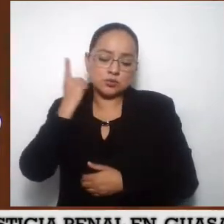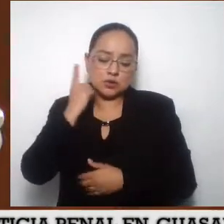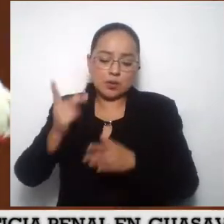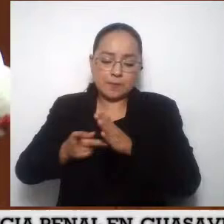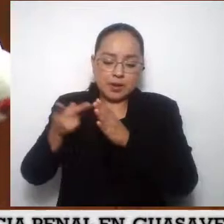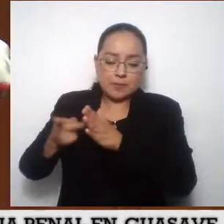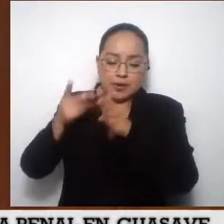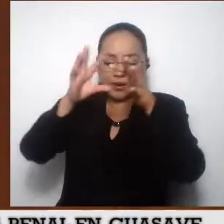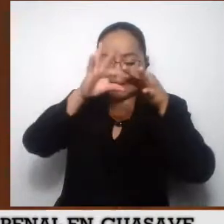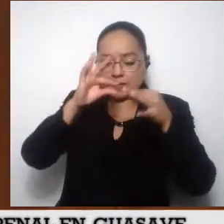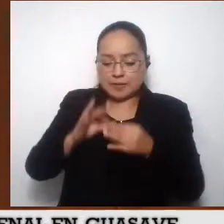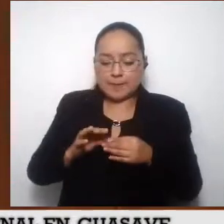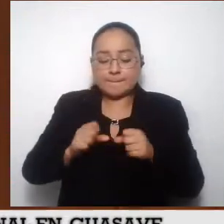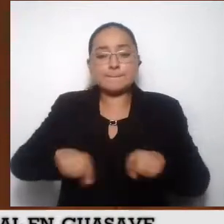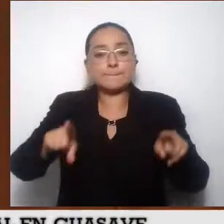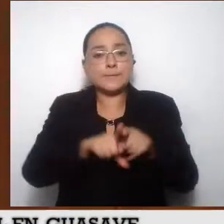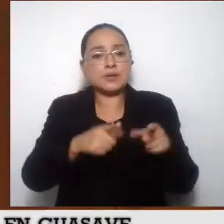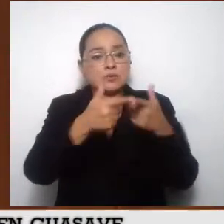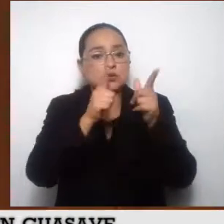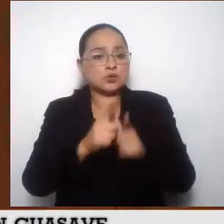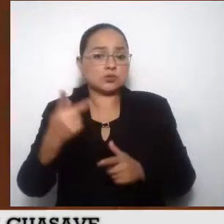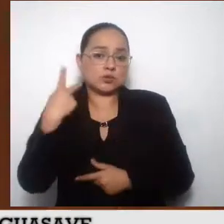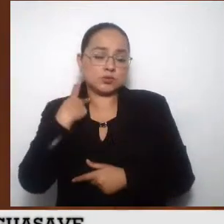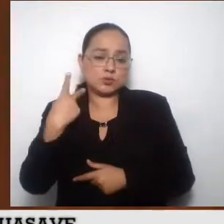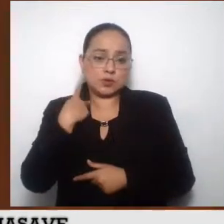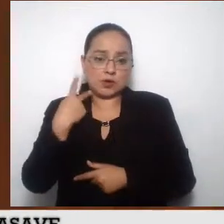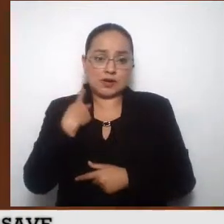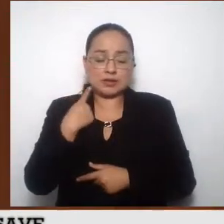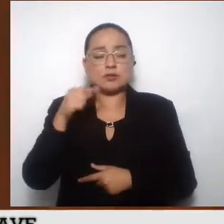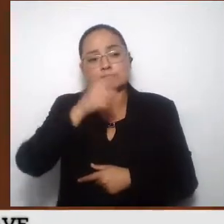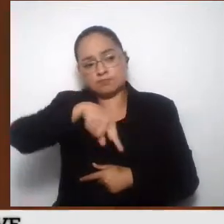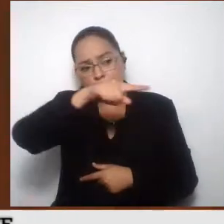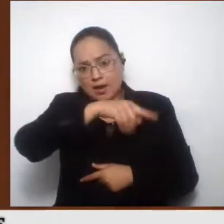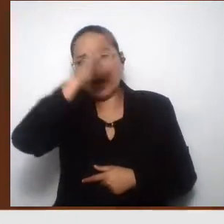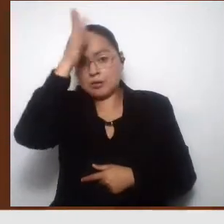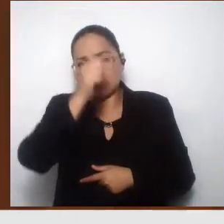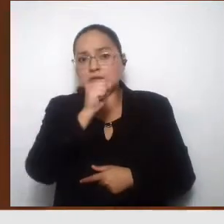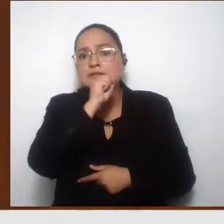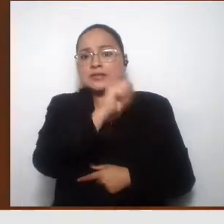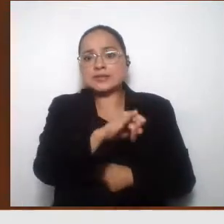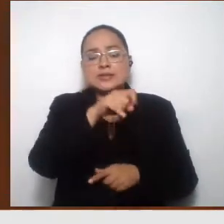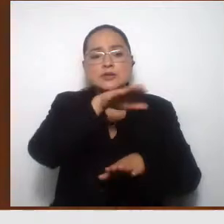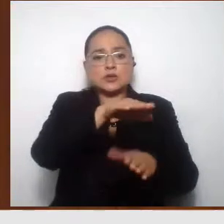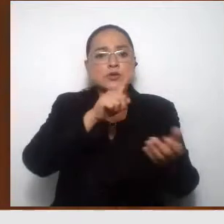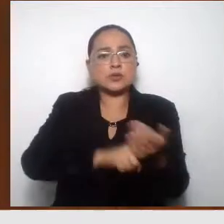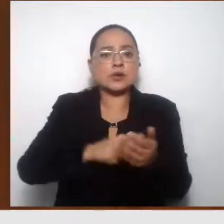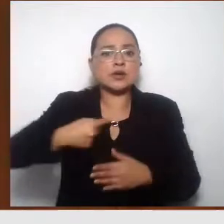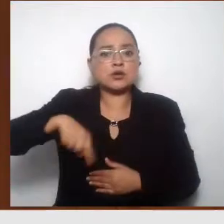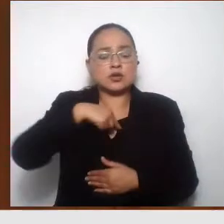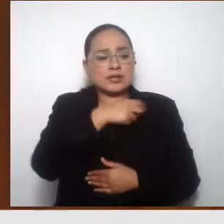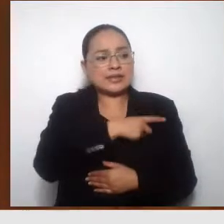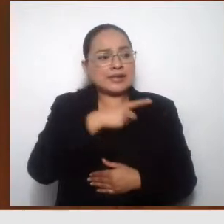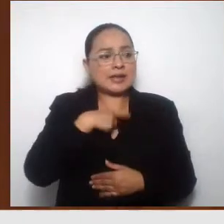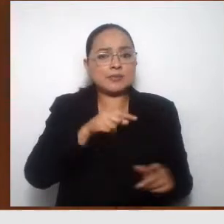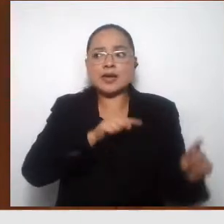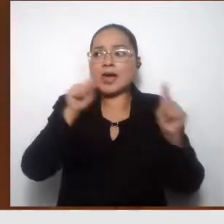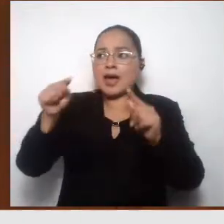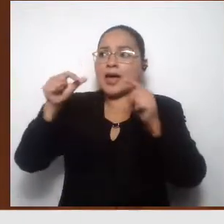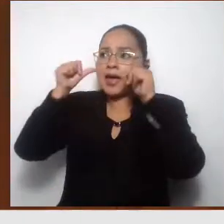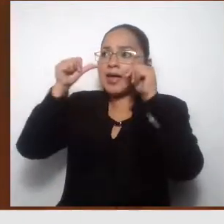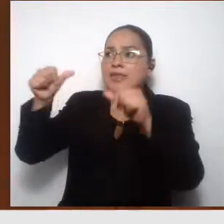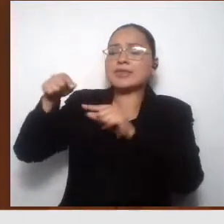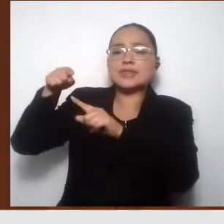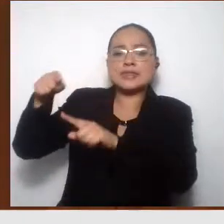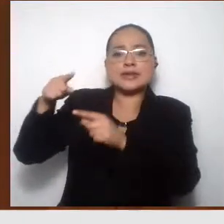grupos parlamentarios, quienes coinciden con nosotros en que se debe voltear a ver y escuchar a